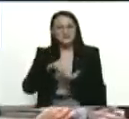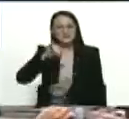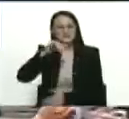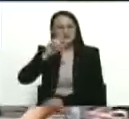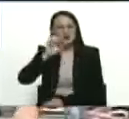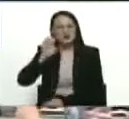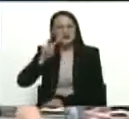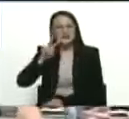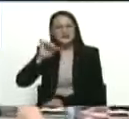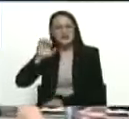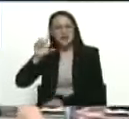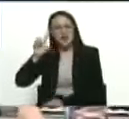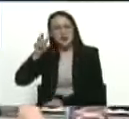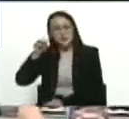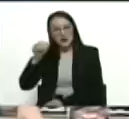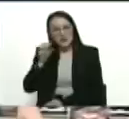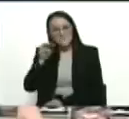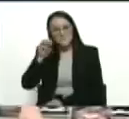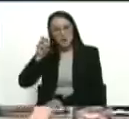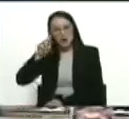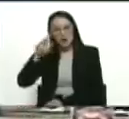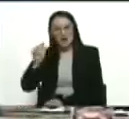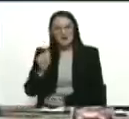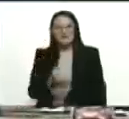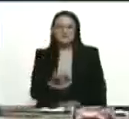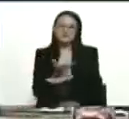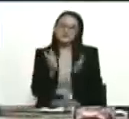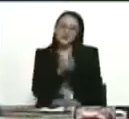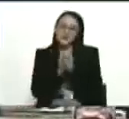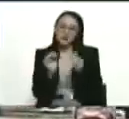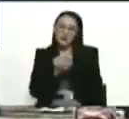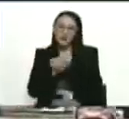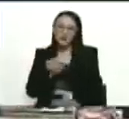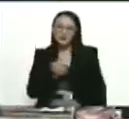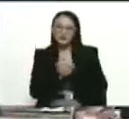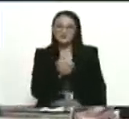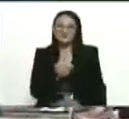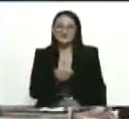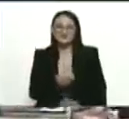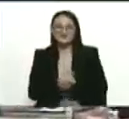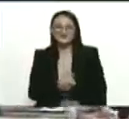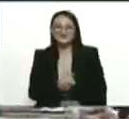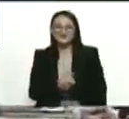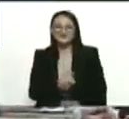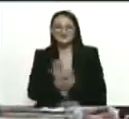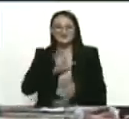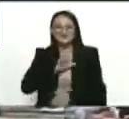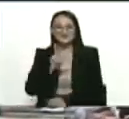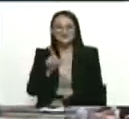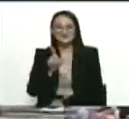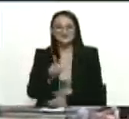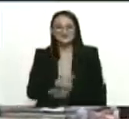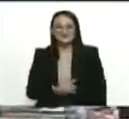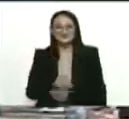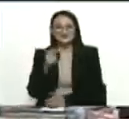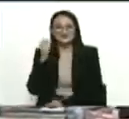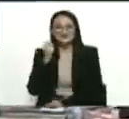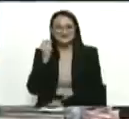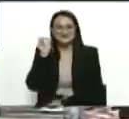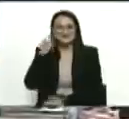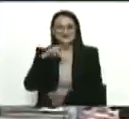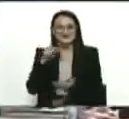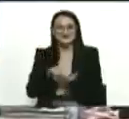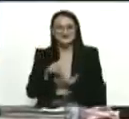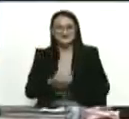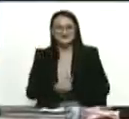Bielma Mora. Y a todos los compañeros de la Dirección Nacional, diputado de la Asamblea Nacional.